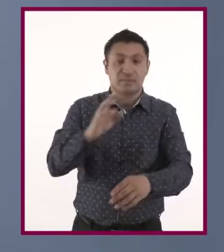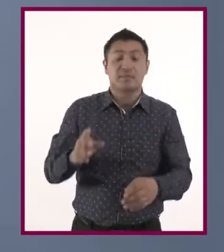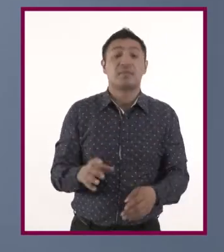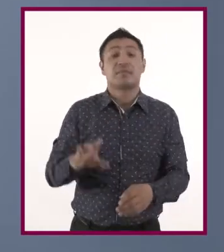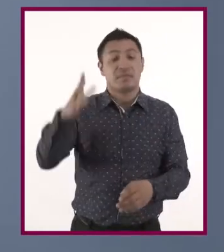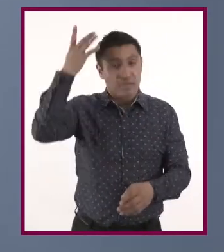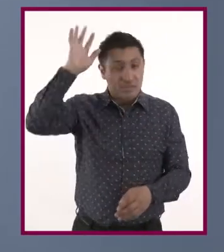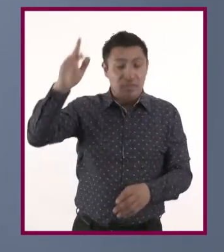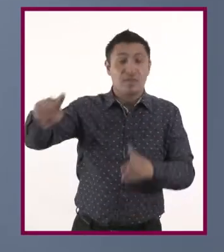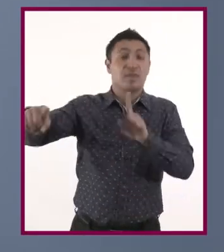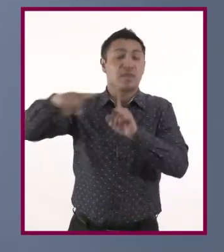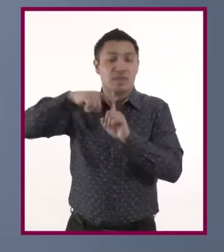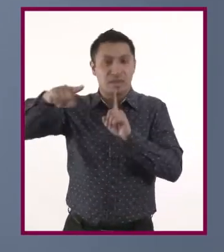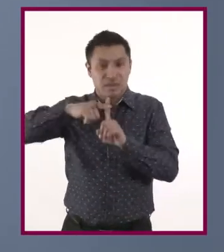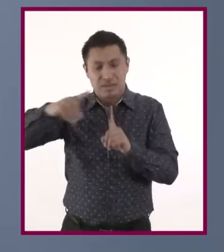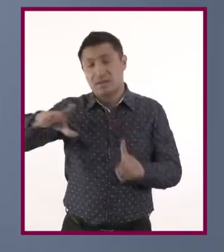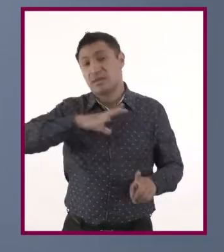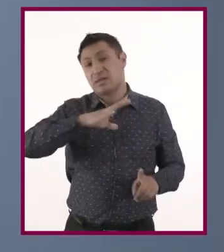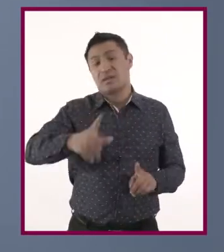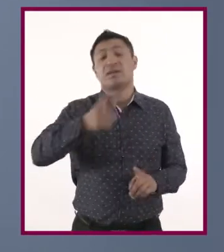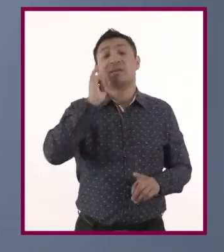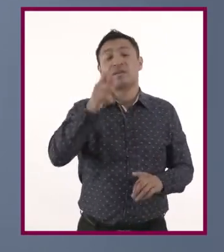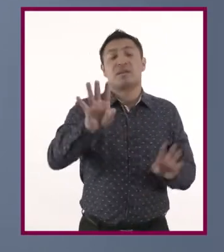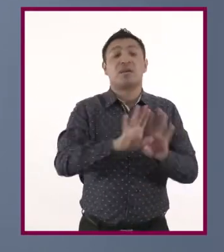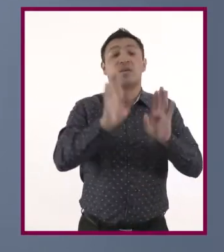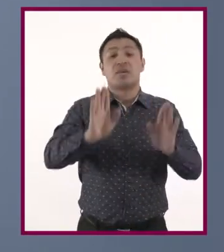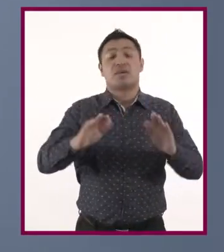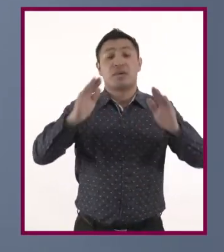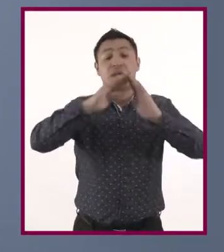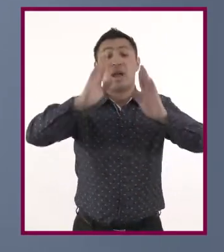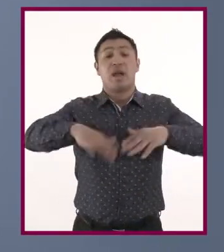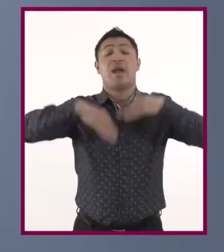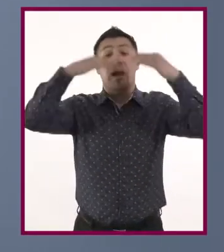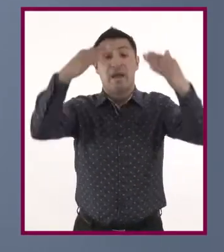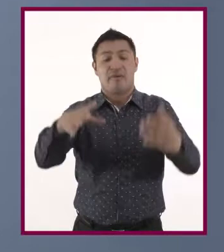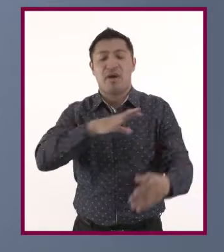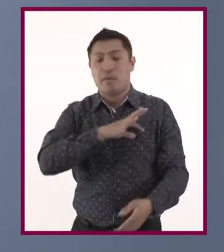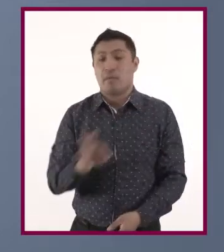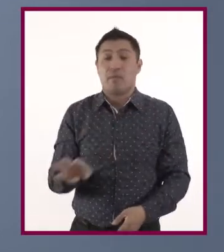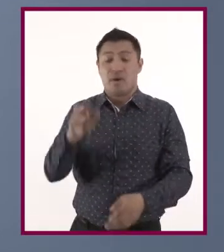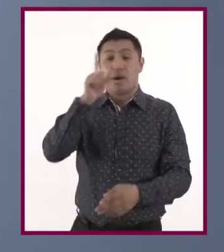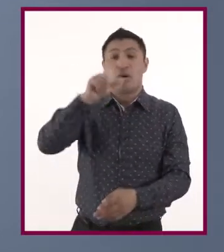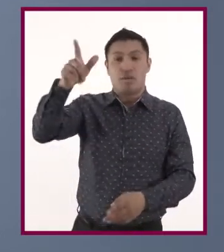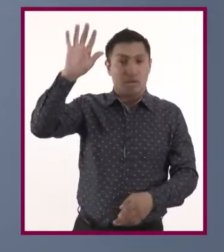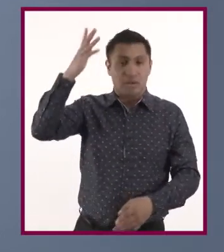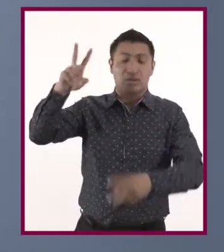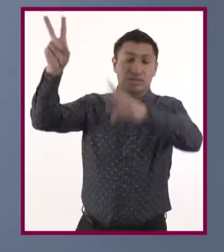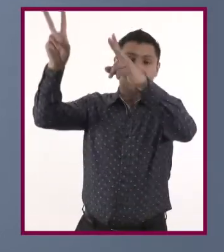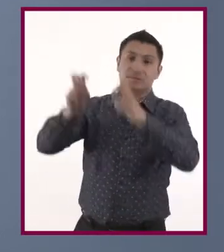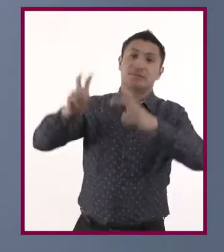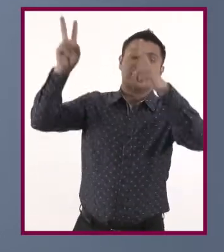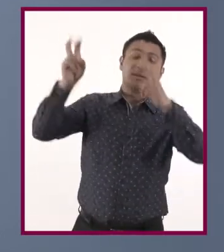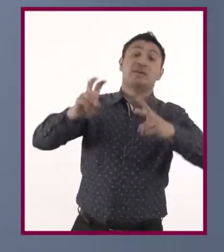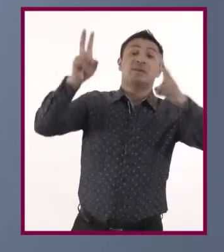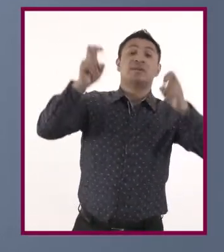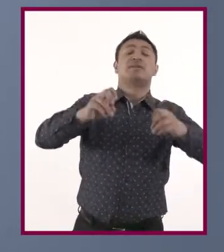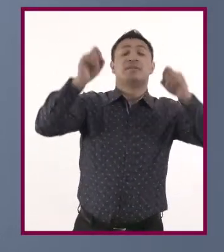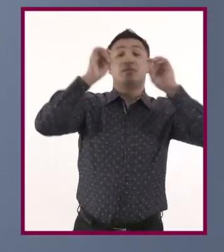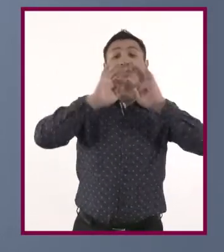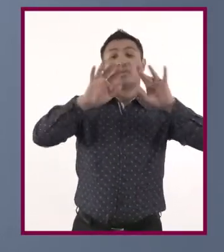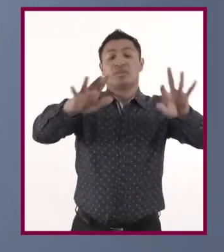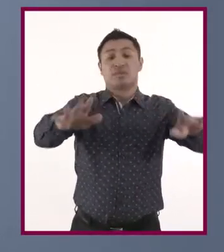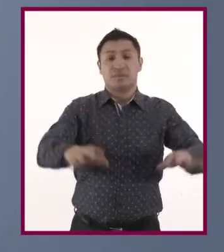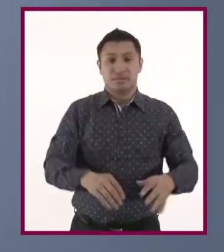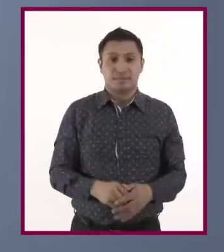se refiere a las tecnologías o instalaciones externas a la vivienda que pueden capturar, convertir y distribuir tanto la luz como el